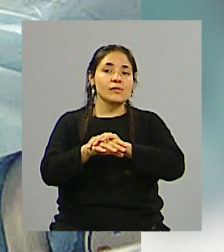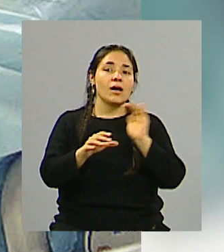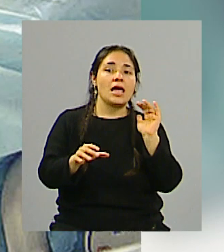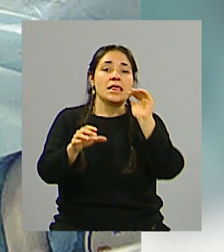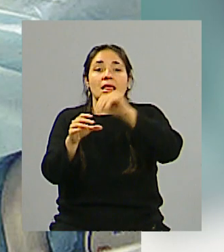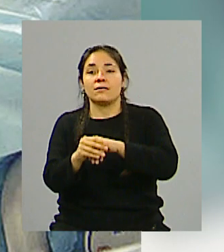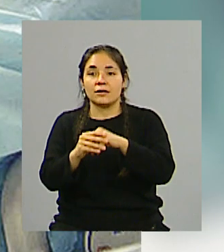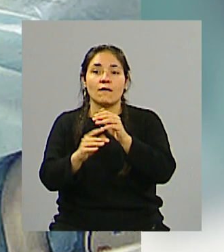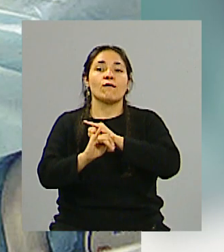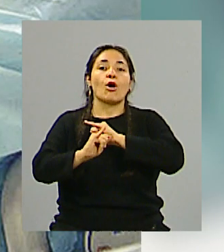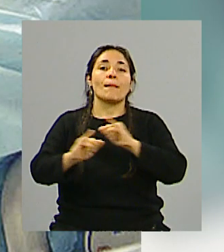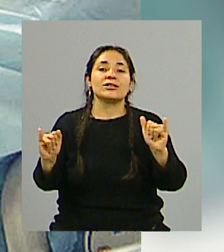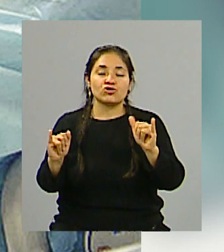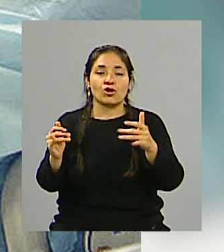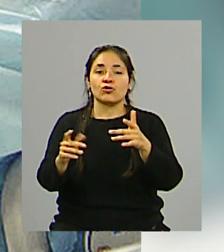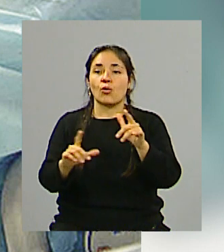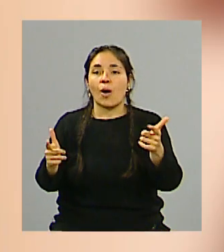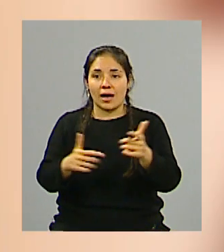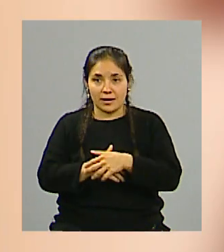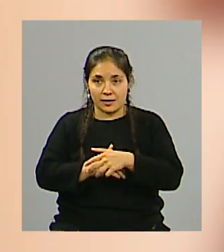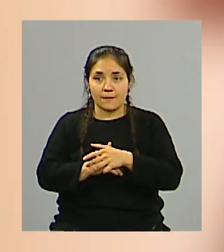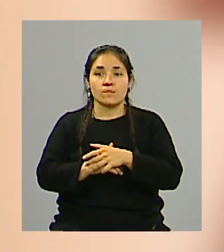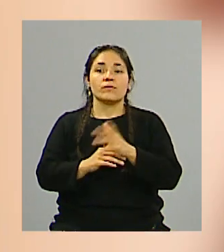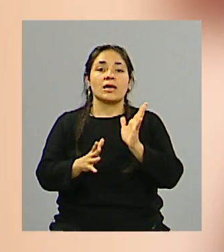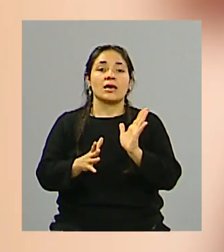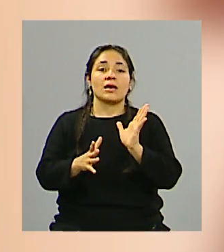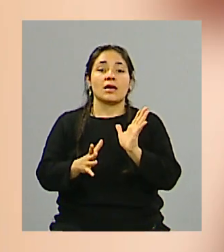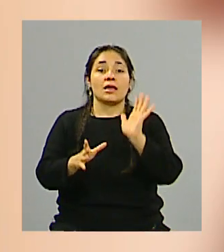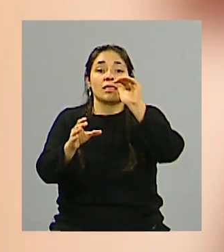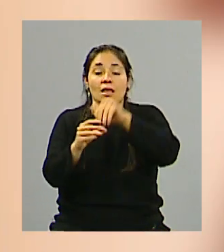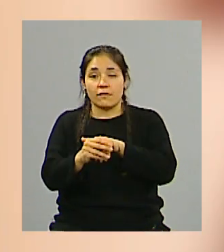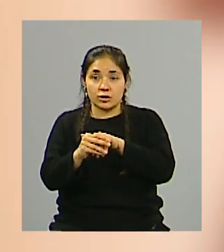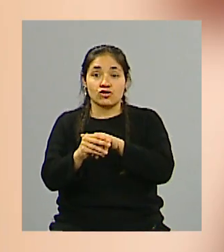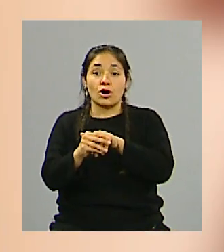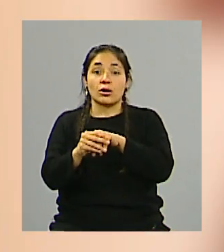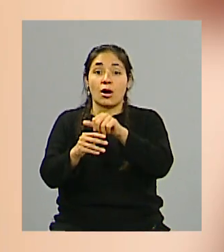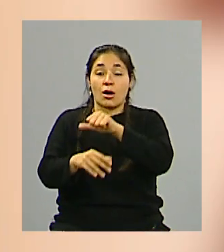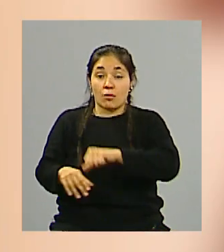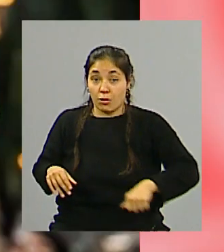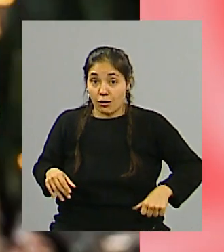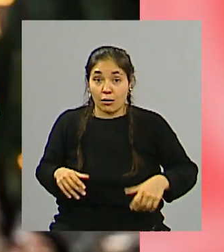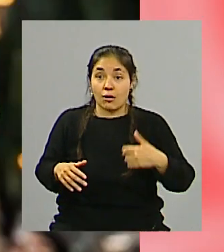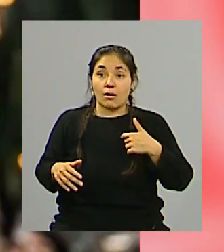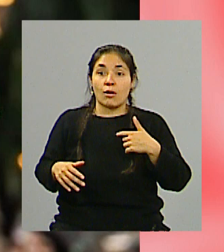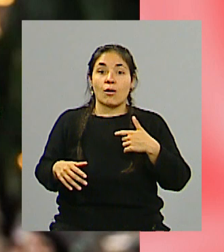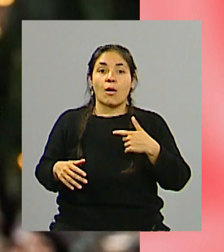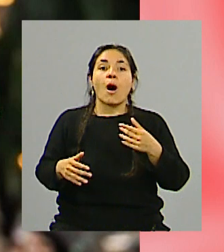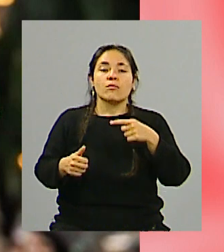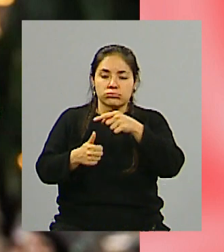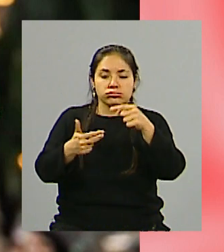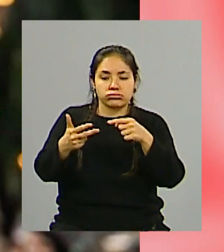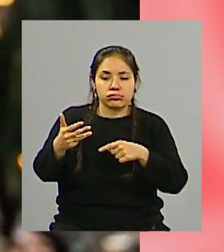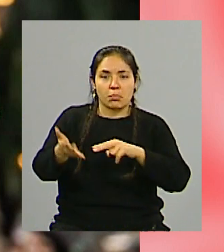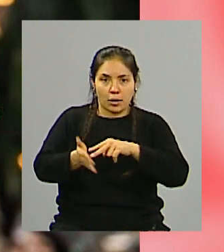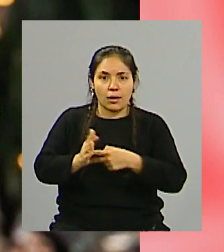no hay esa información, ¿no? La información de esta intervención puede tener esta y esta desenlace y o consecuencia. Exacto. Por eso